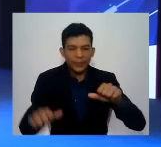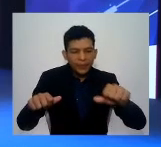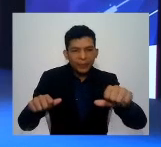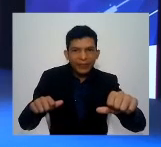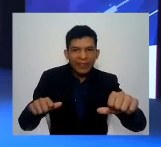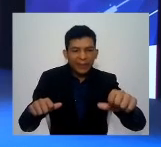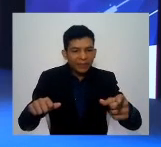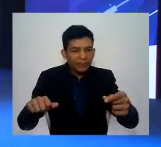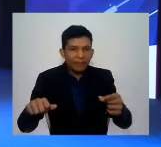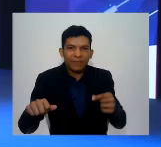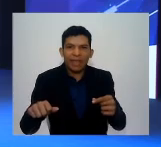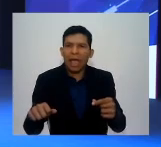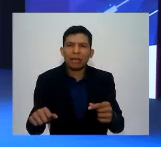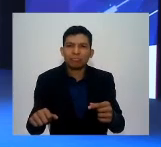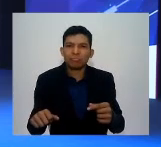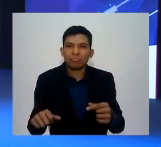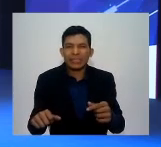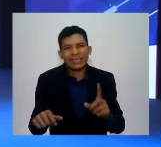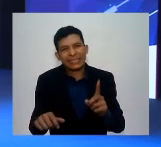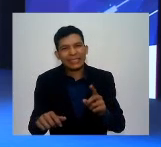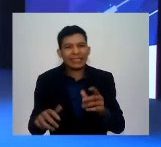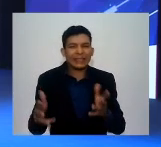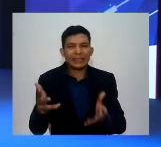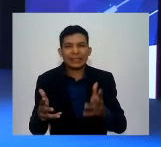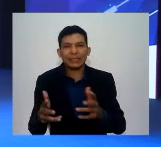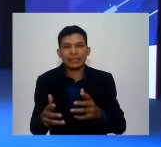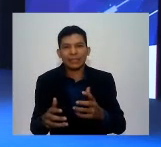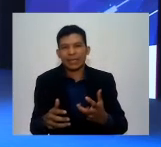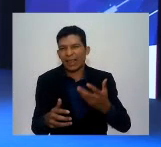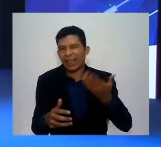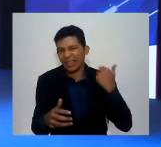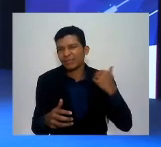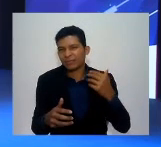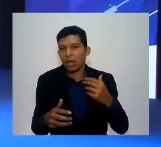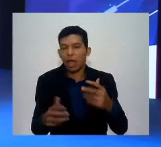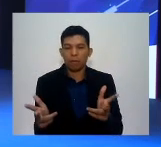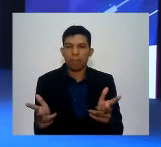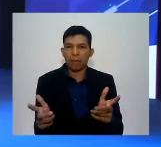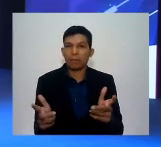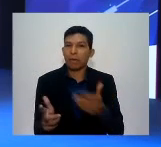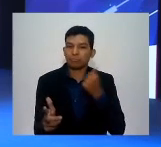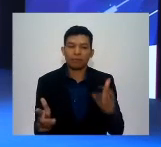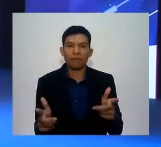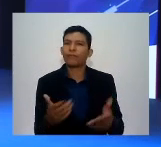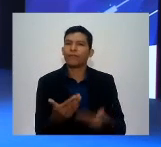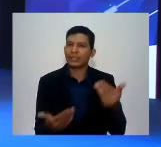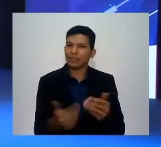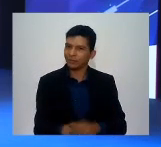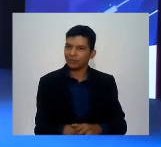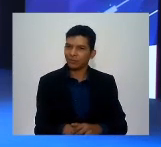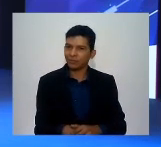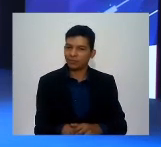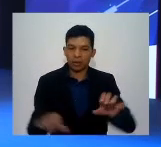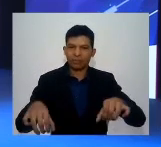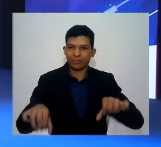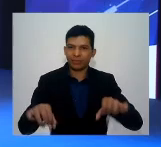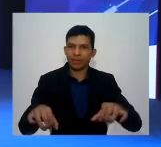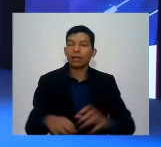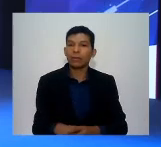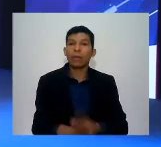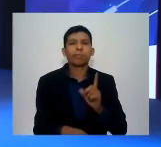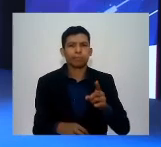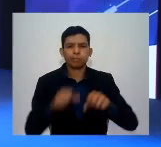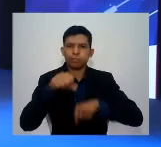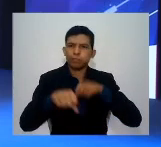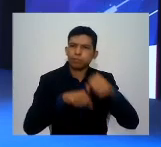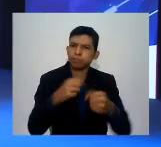bolas al asunto de los zapatos, pero realmente hay zapatos de corredores muy distintos. Hay personas que corren con el pie para un lado, hay otros para